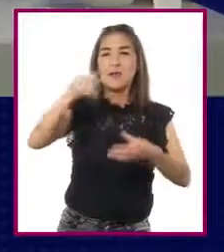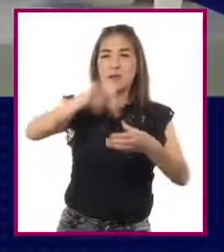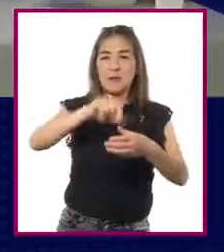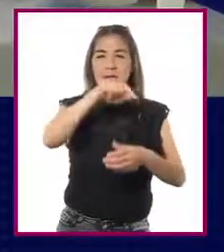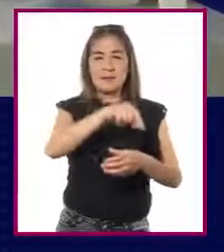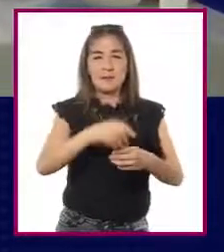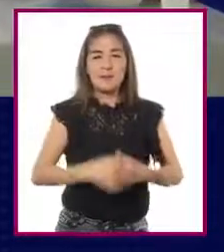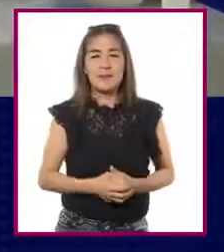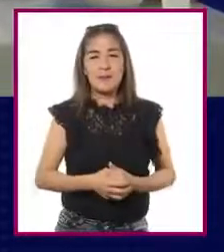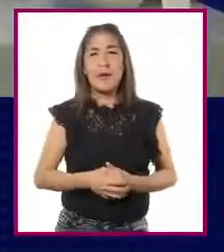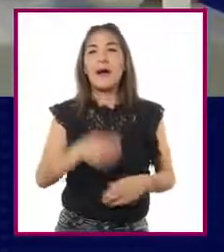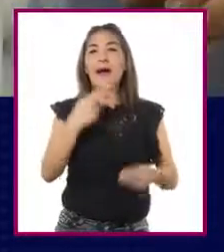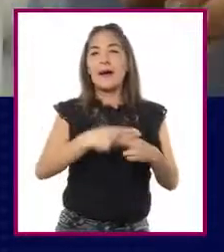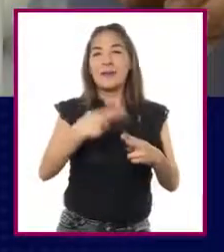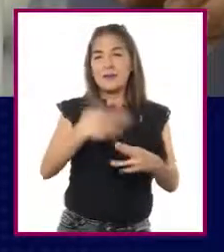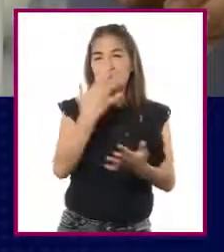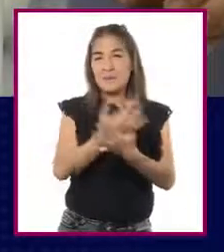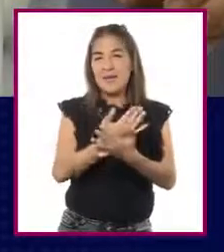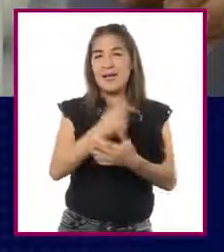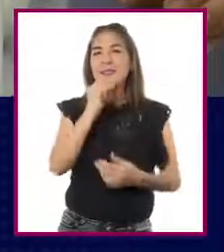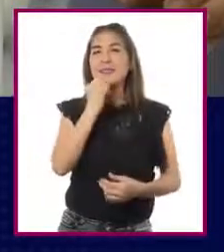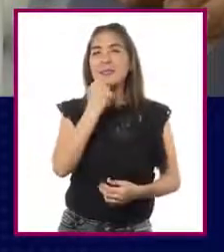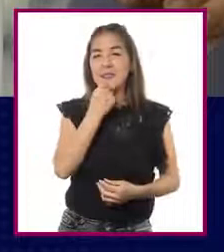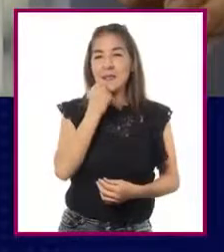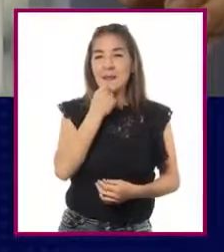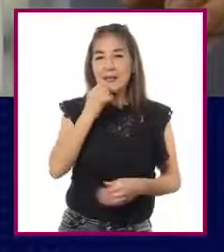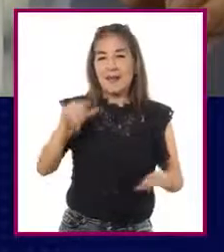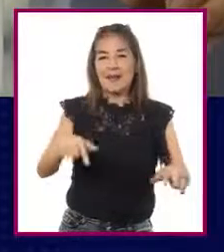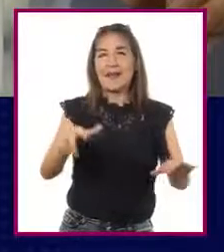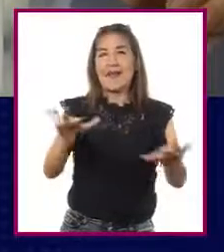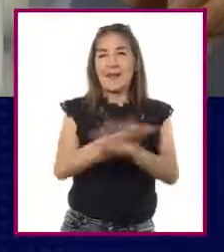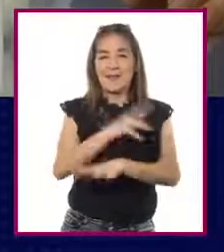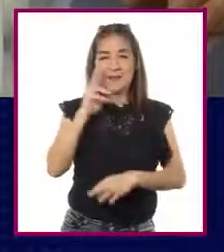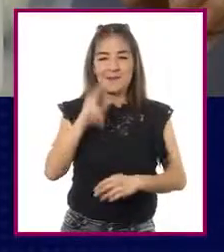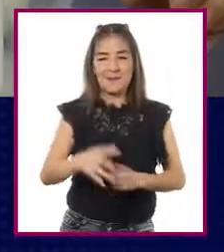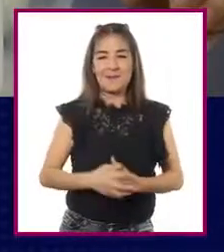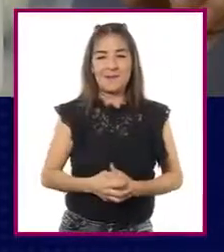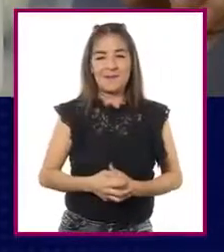potasio, esperando algunos segundos para que se produzca la reacción.